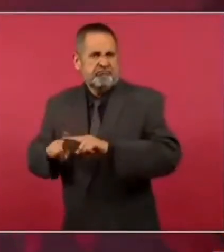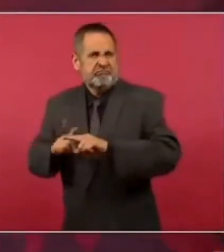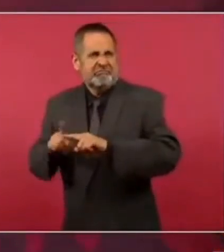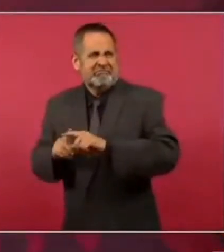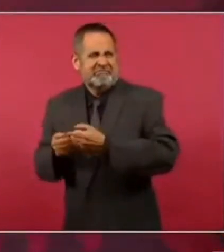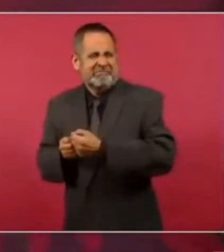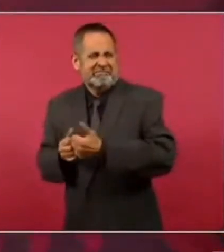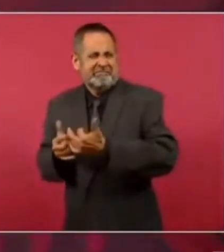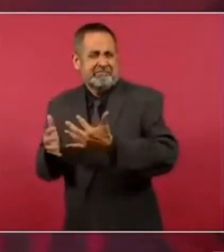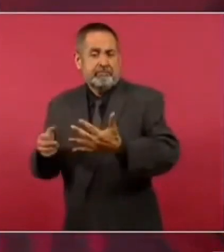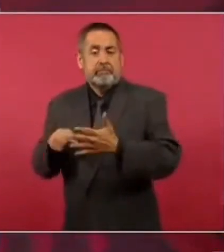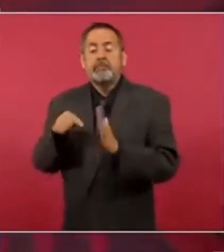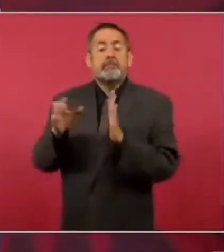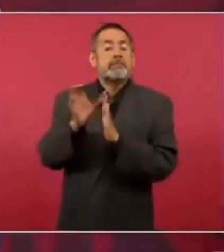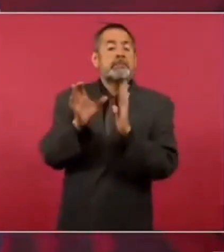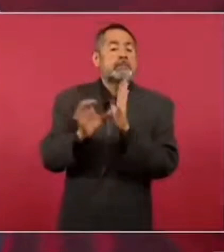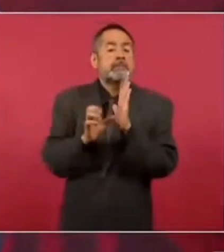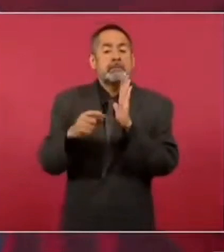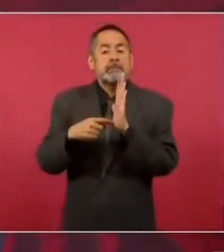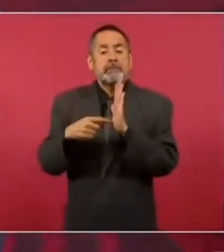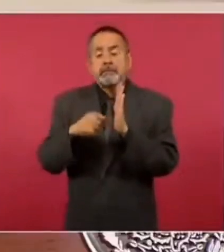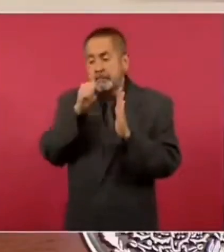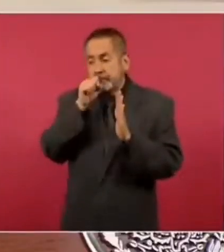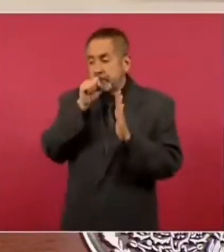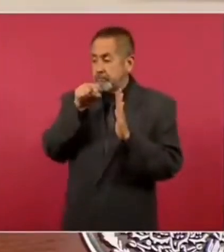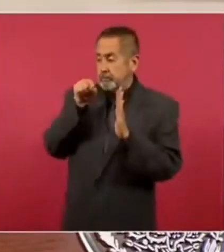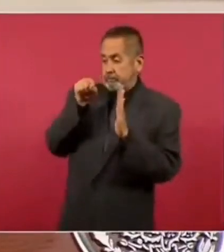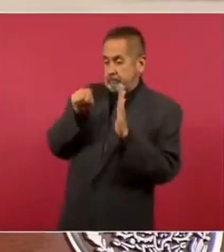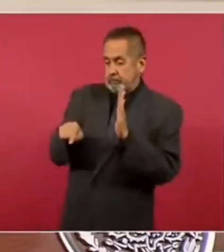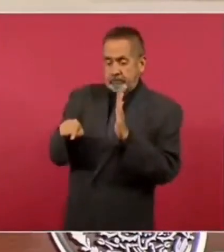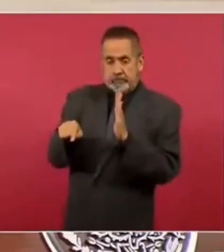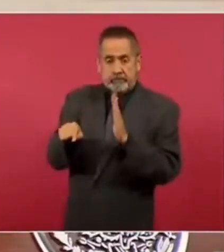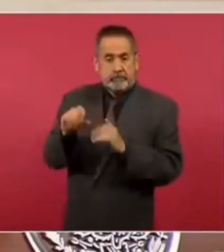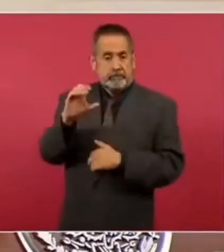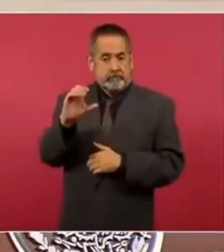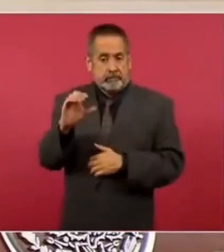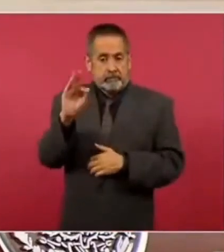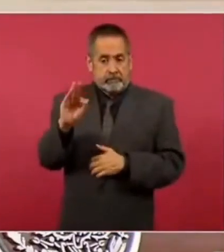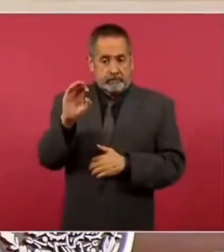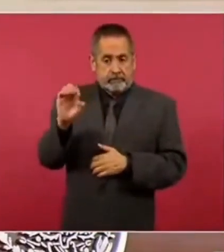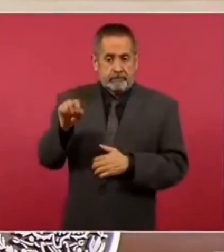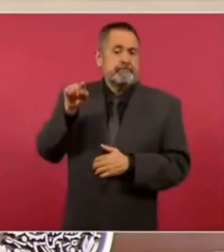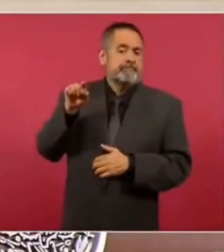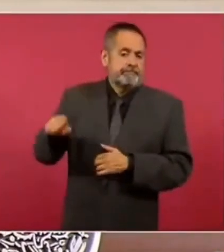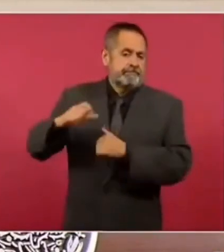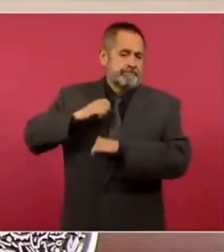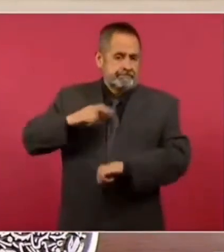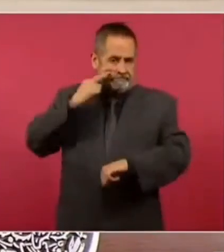de acuerdo a la Constitución. Solo la Comisión Federal de Electricidad,